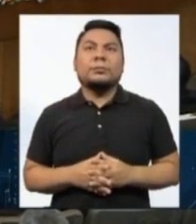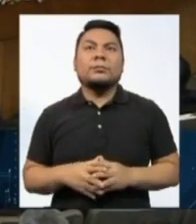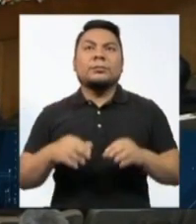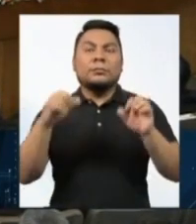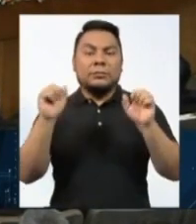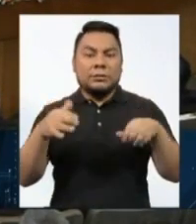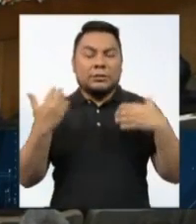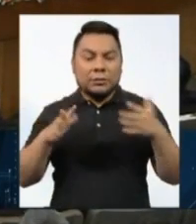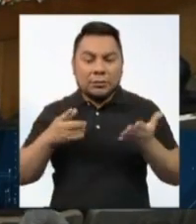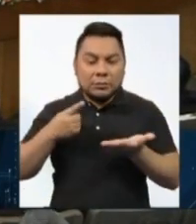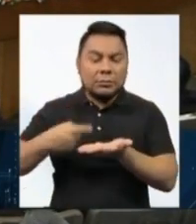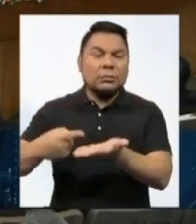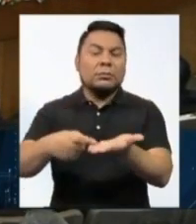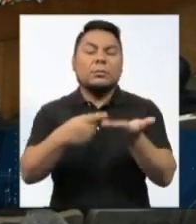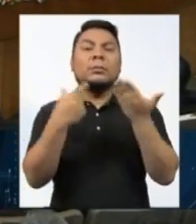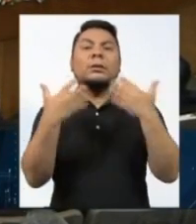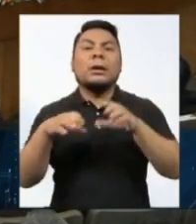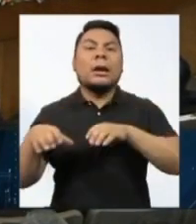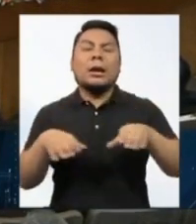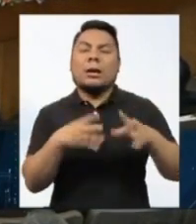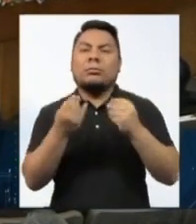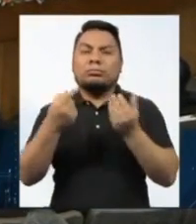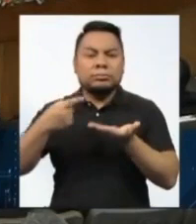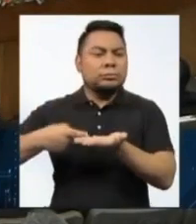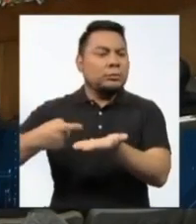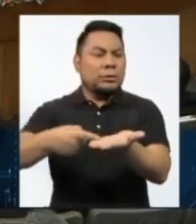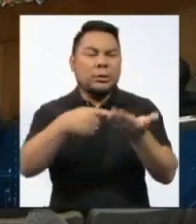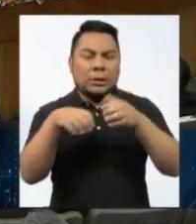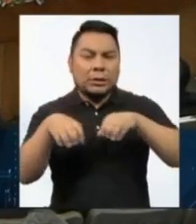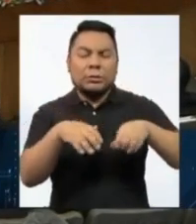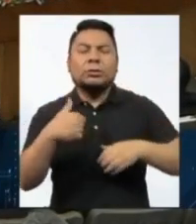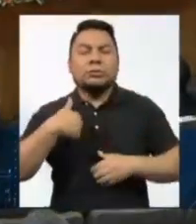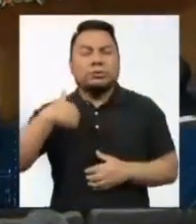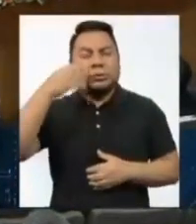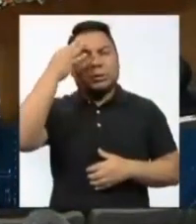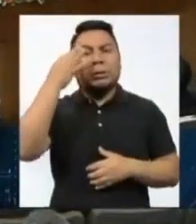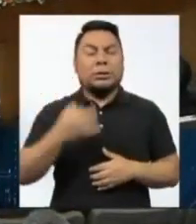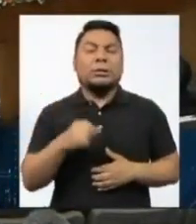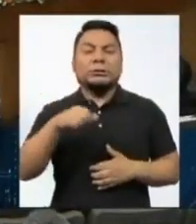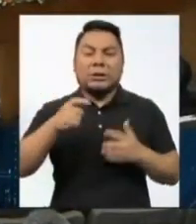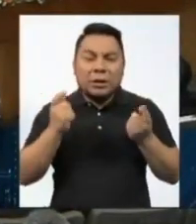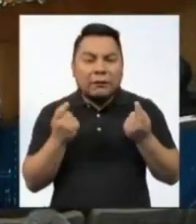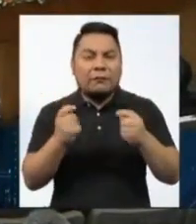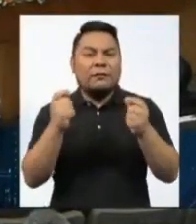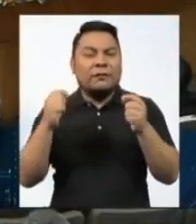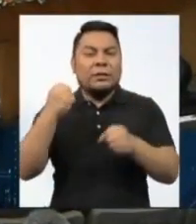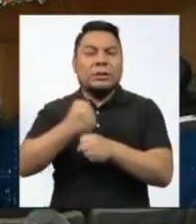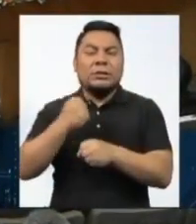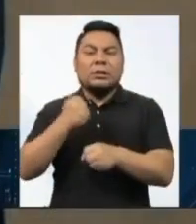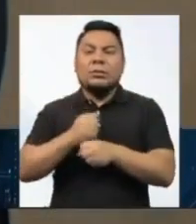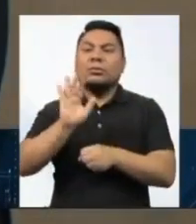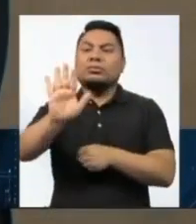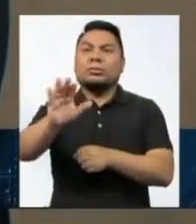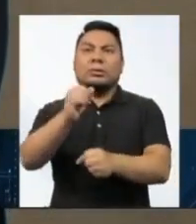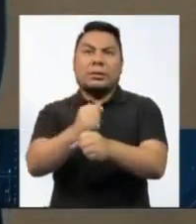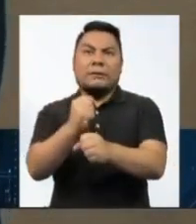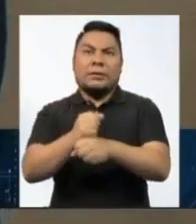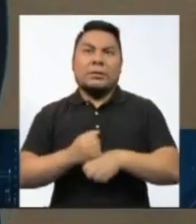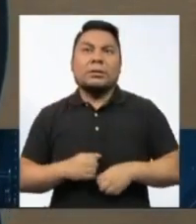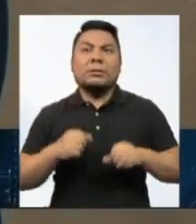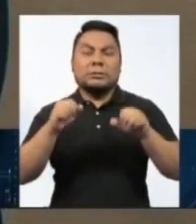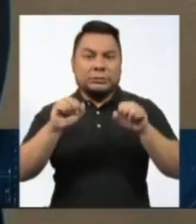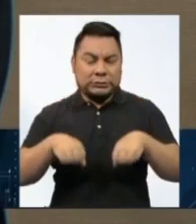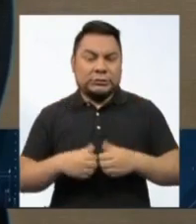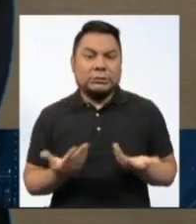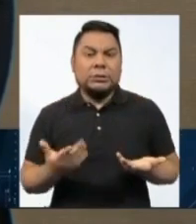coincidido y coordinado una serie de acciones. Yo estoy seguro que el esfuerzo que le ha puesto en su gestión va a